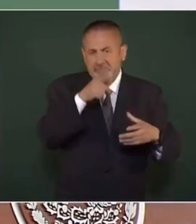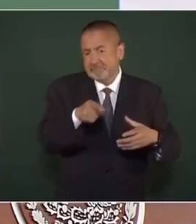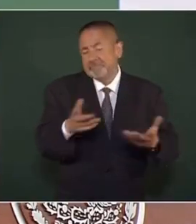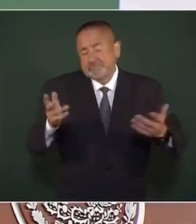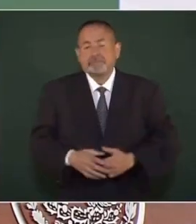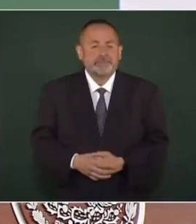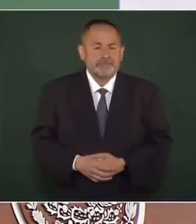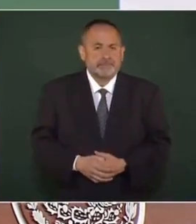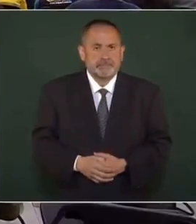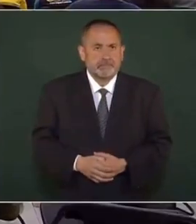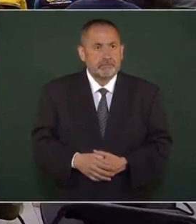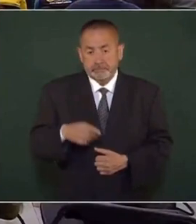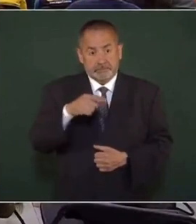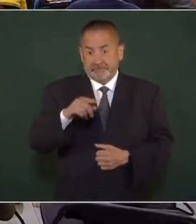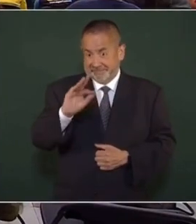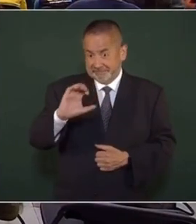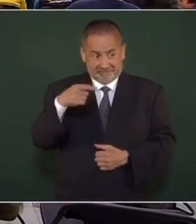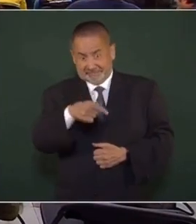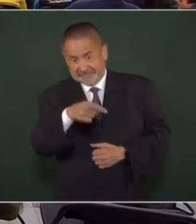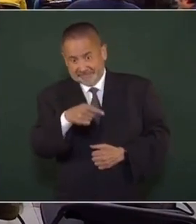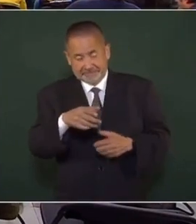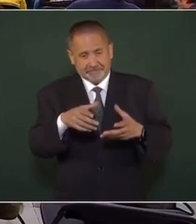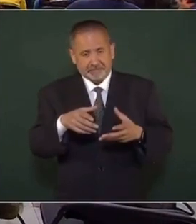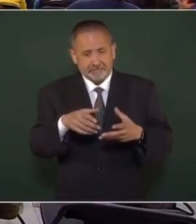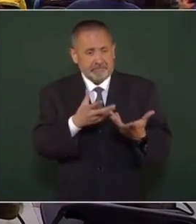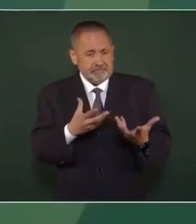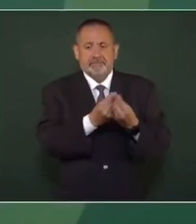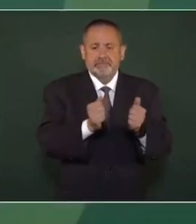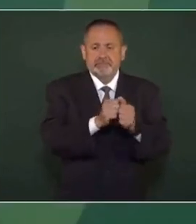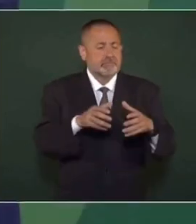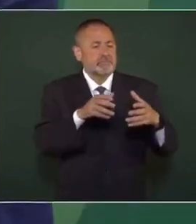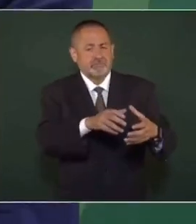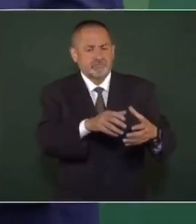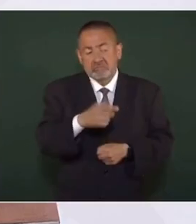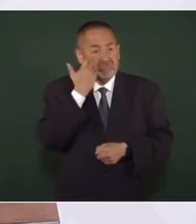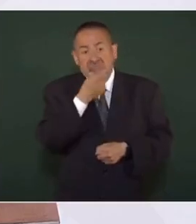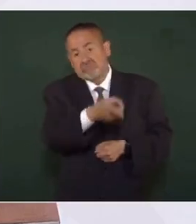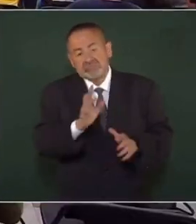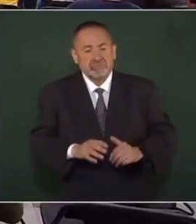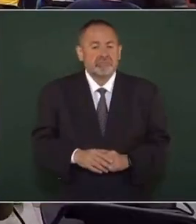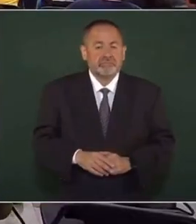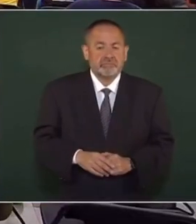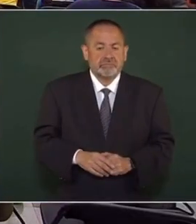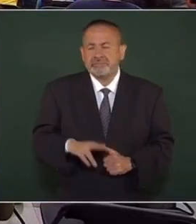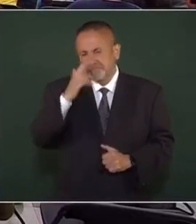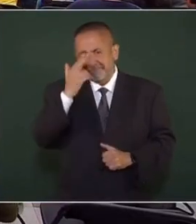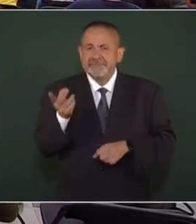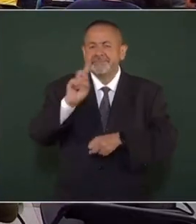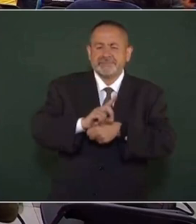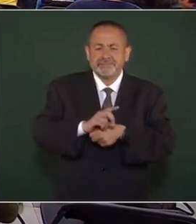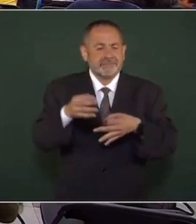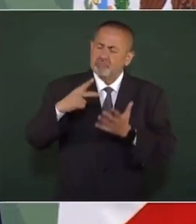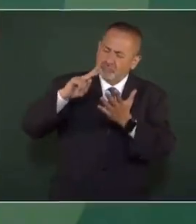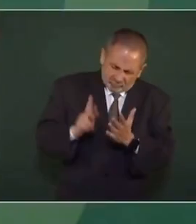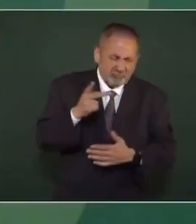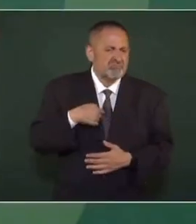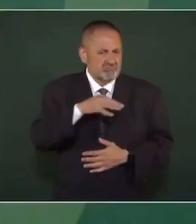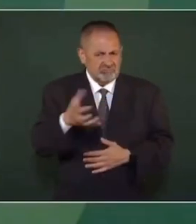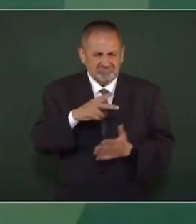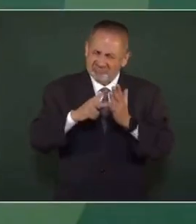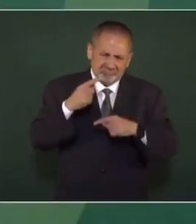Entonces, él es un partidario del uso de la fuerza. Hasta el día que juzgaron a García Luna.